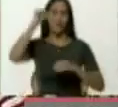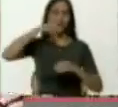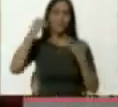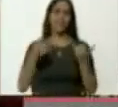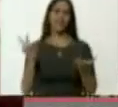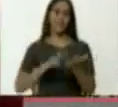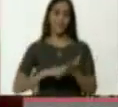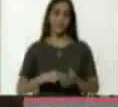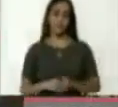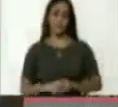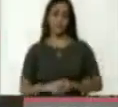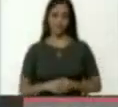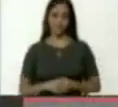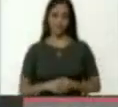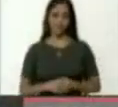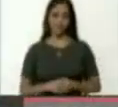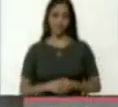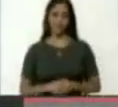ya regresamos.